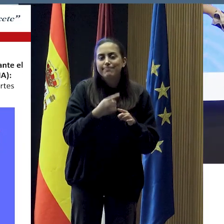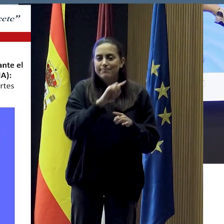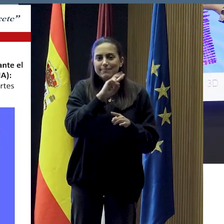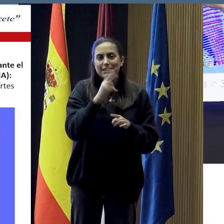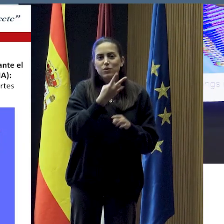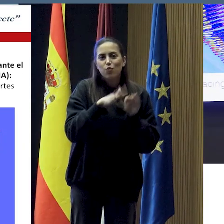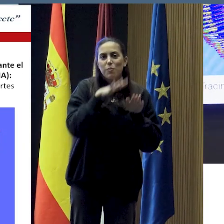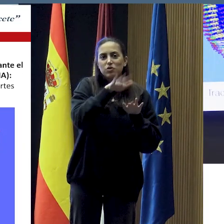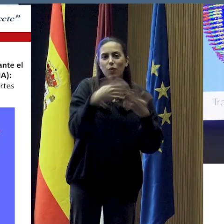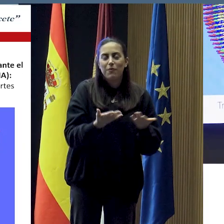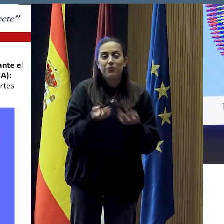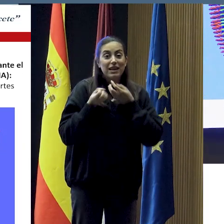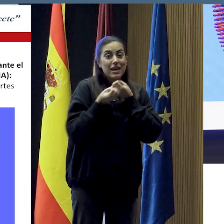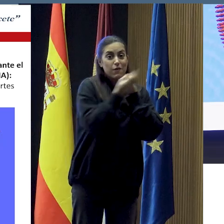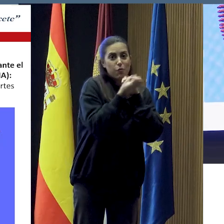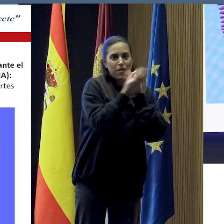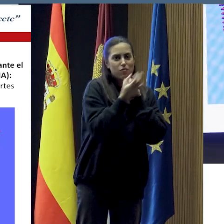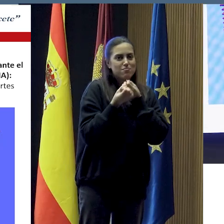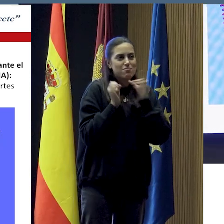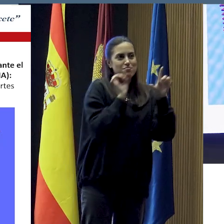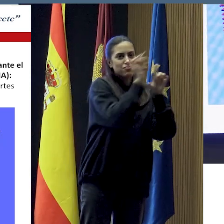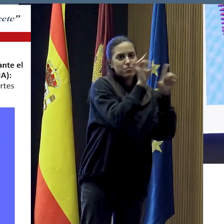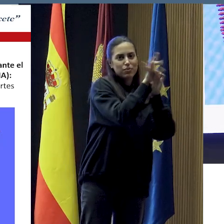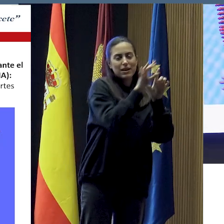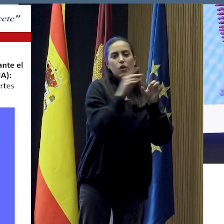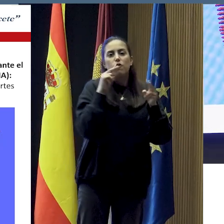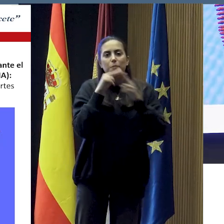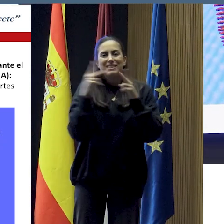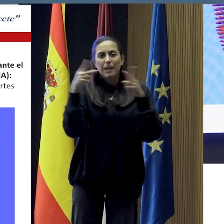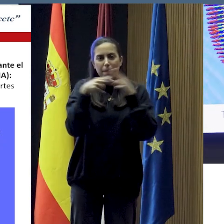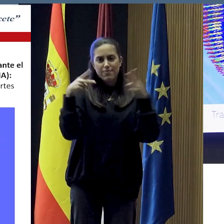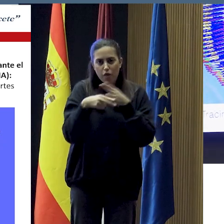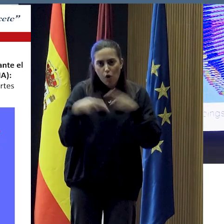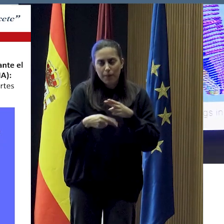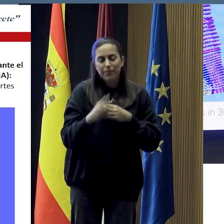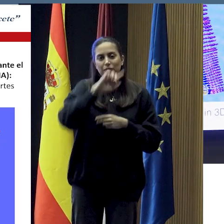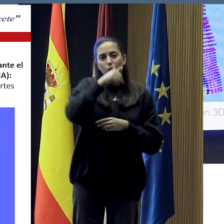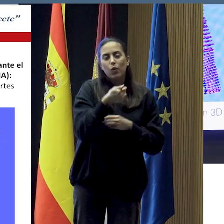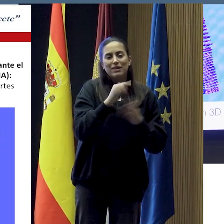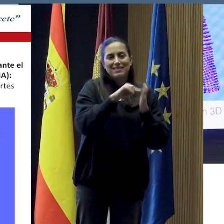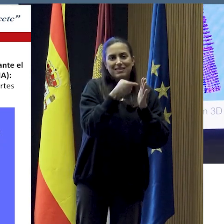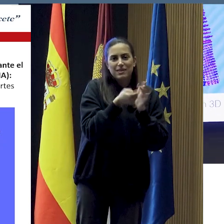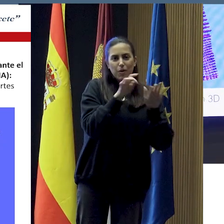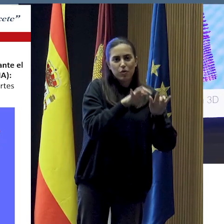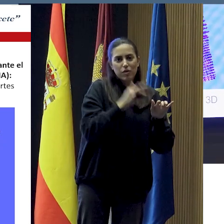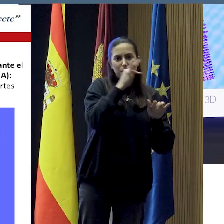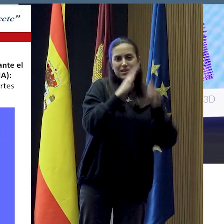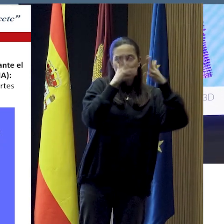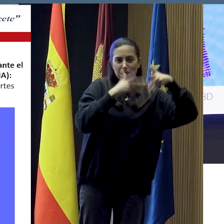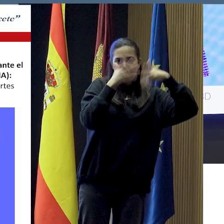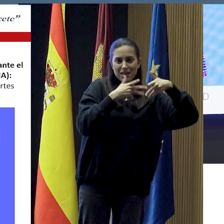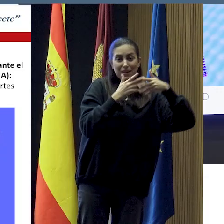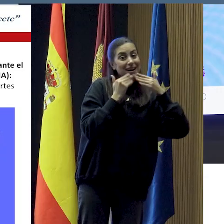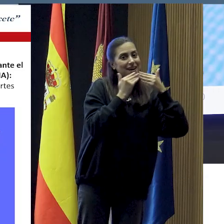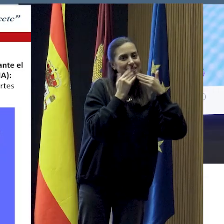la información que nosotros les segmentamos, aquello se llama segmentación, y mediante un sistema computacional y algoritmos matemáticos, que esos